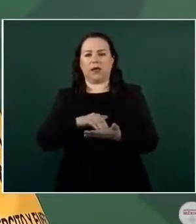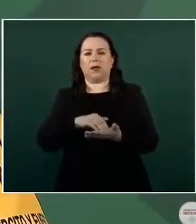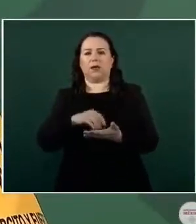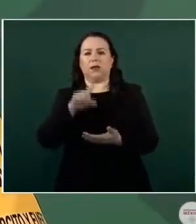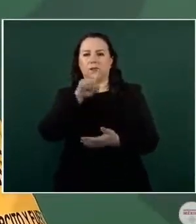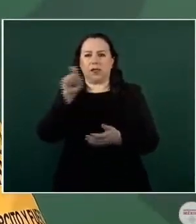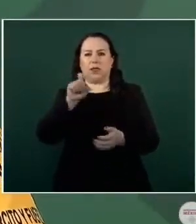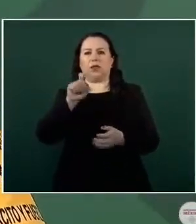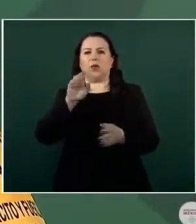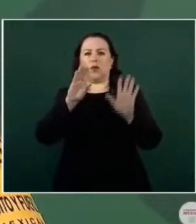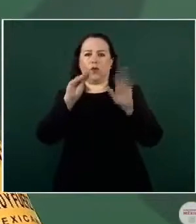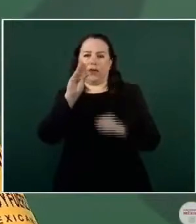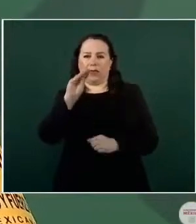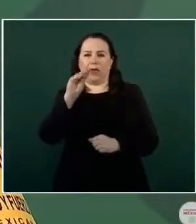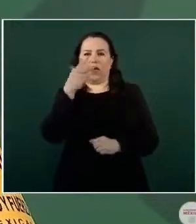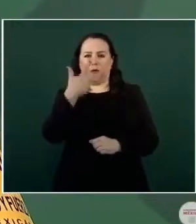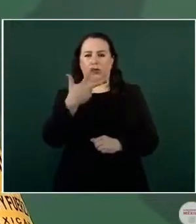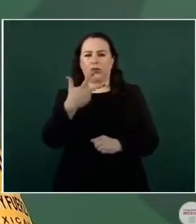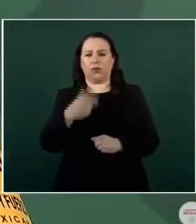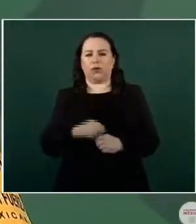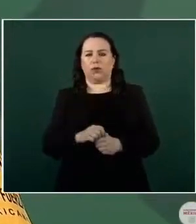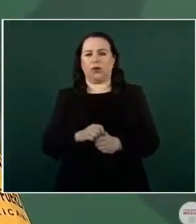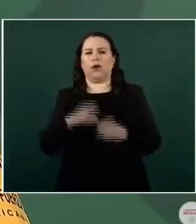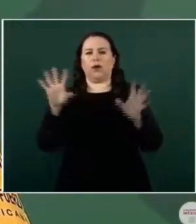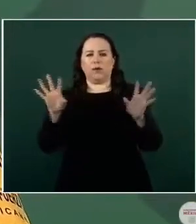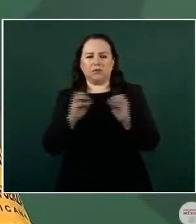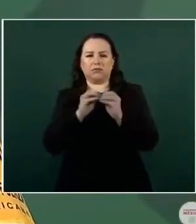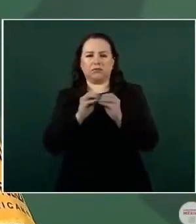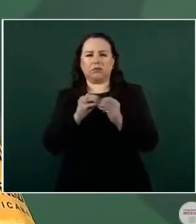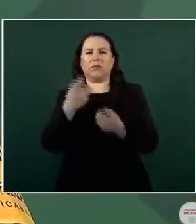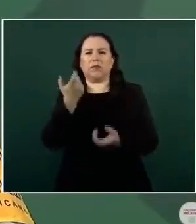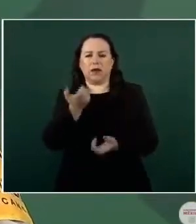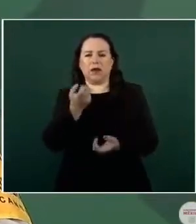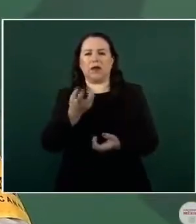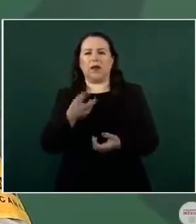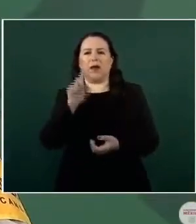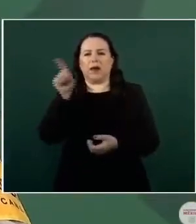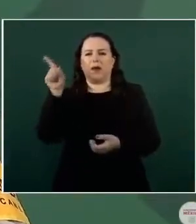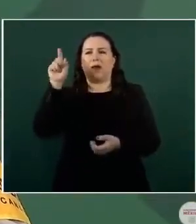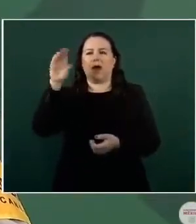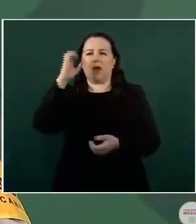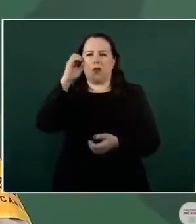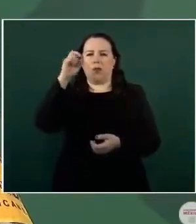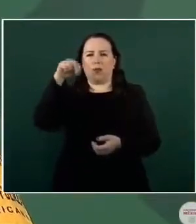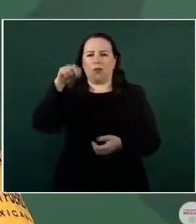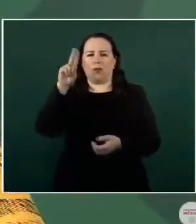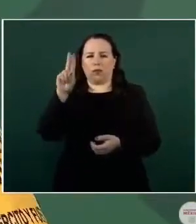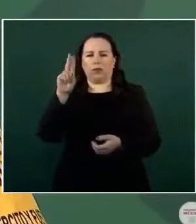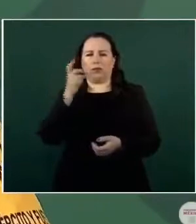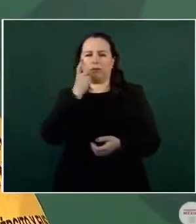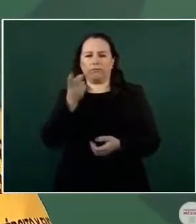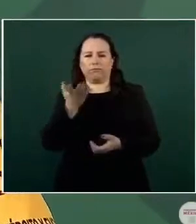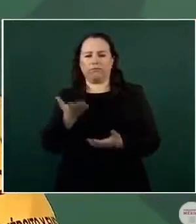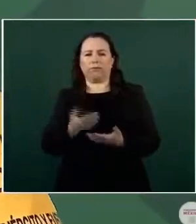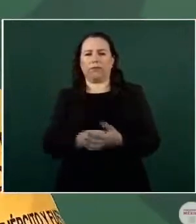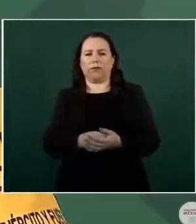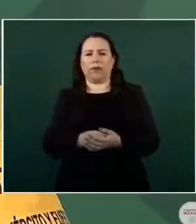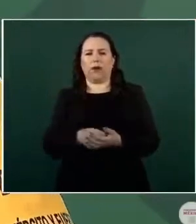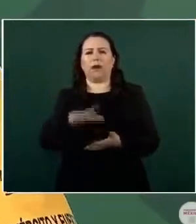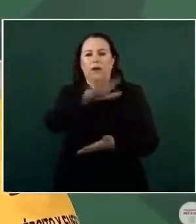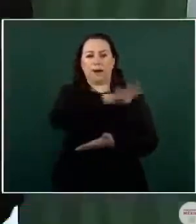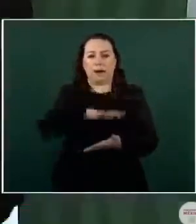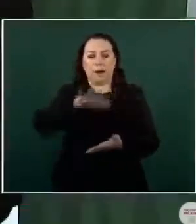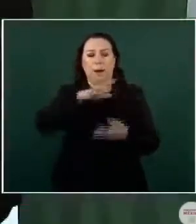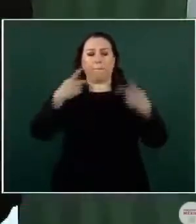municipales. Considerando los promedios que usa la ONU en relación a habitantes